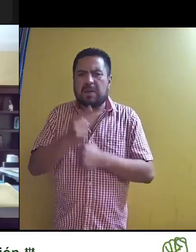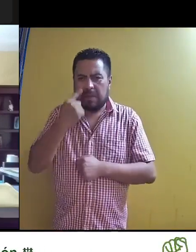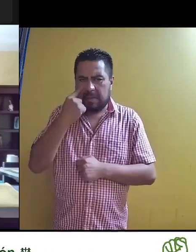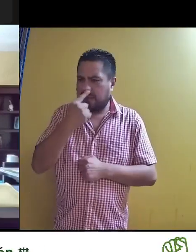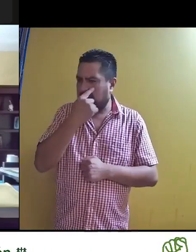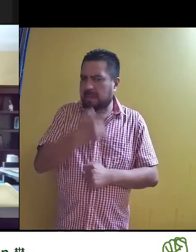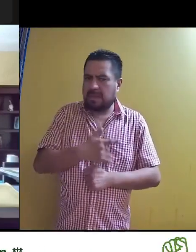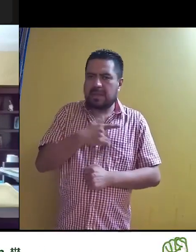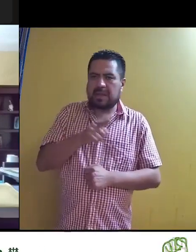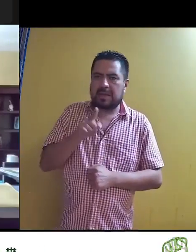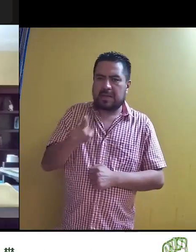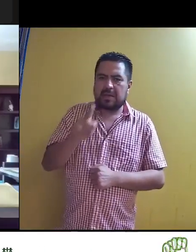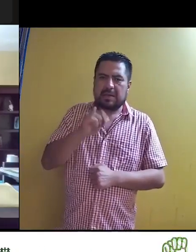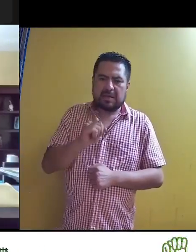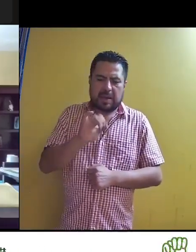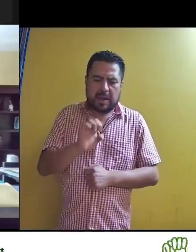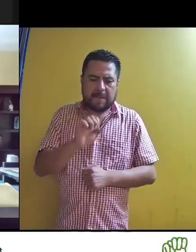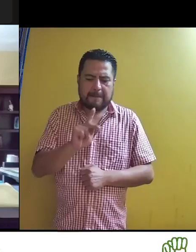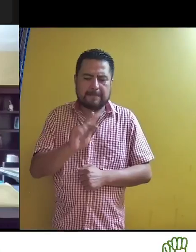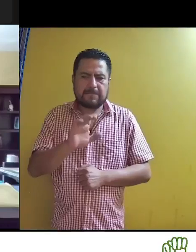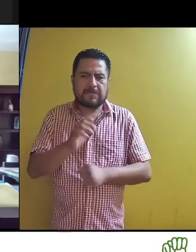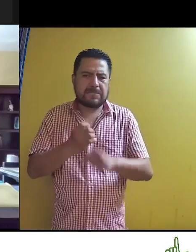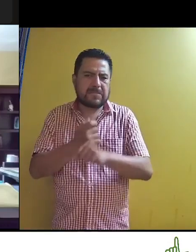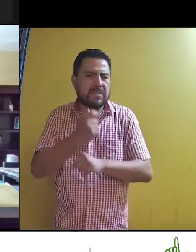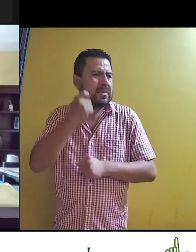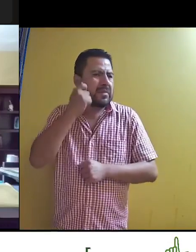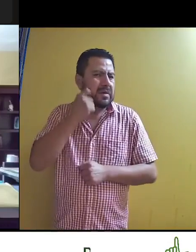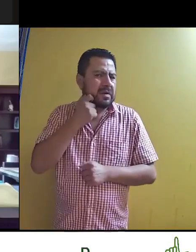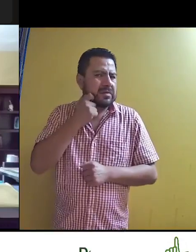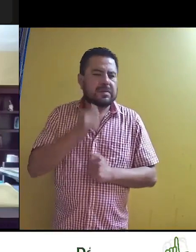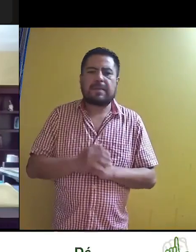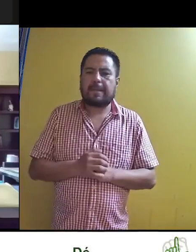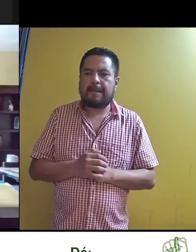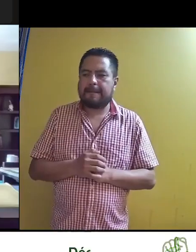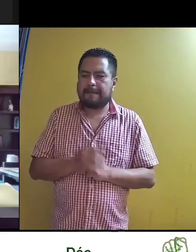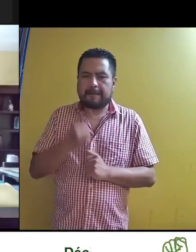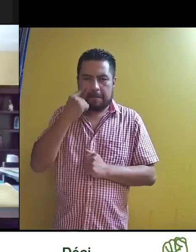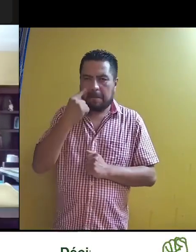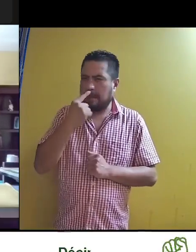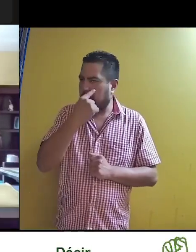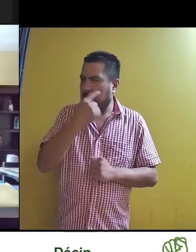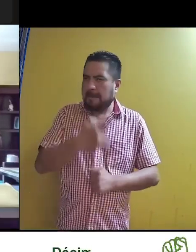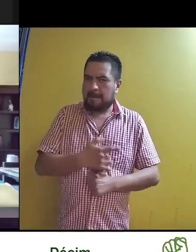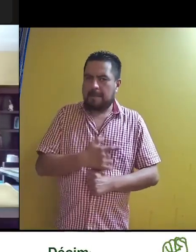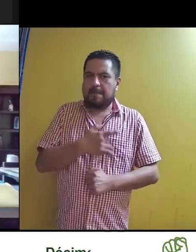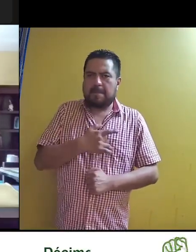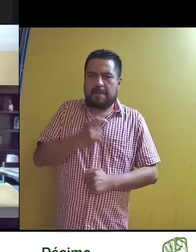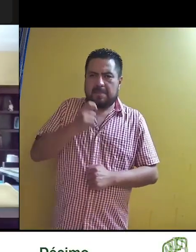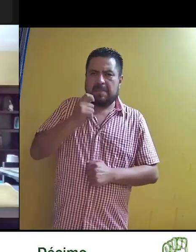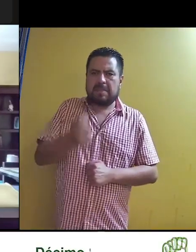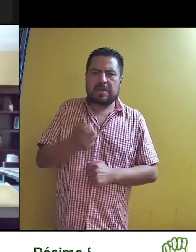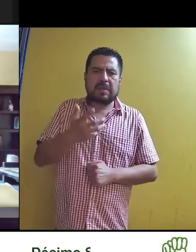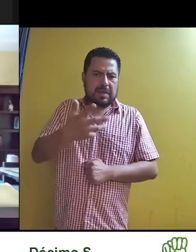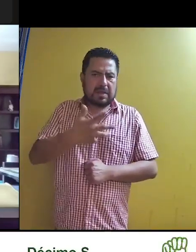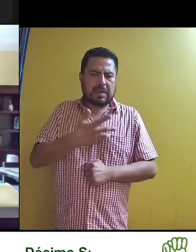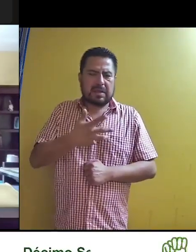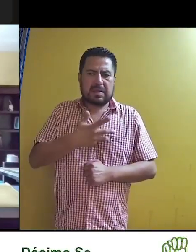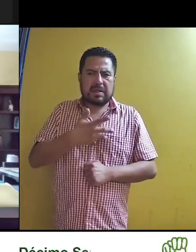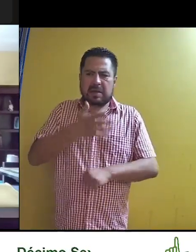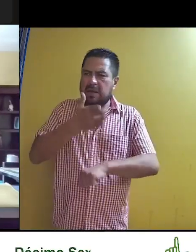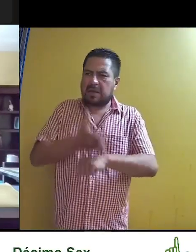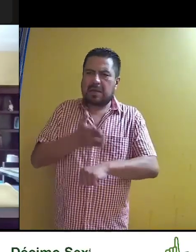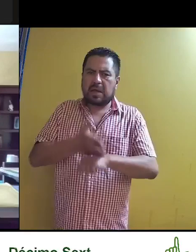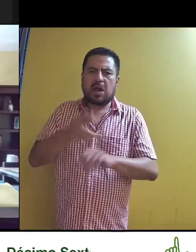el Instituto Electoral y de Participación Ciudadana del Estado de Guerrero consideraba que existía una infracción